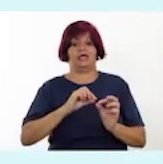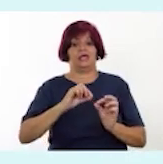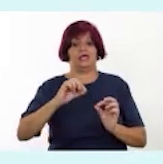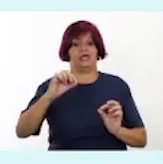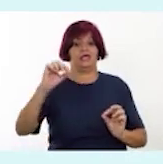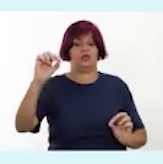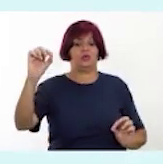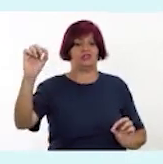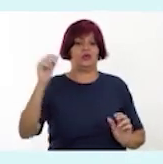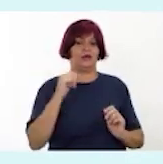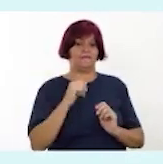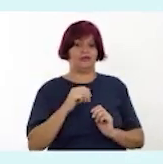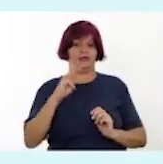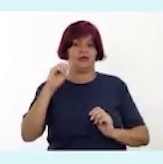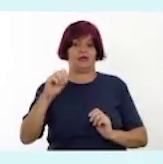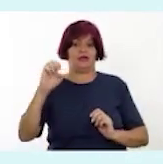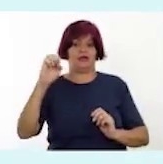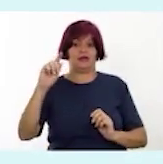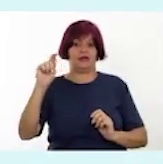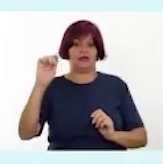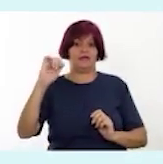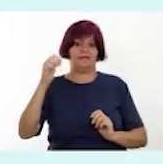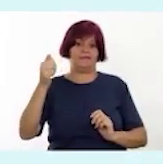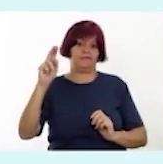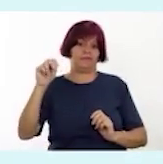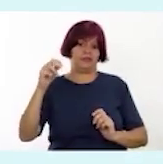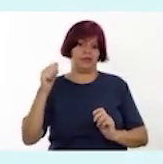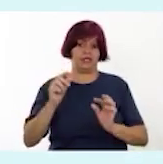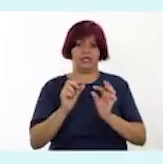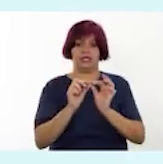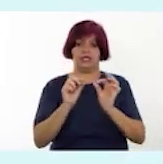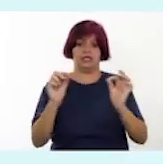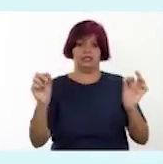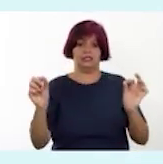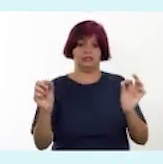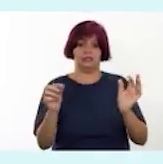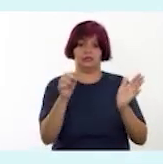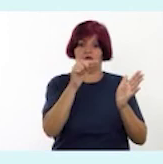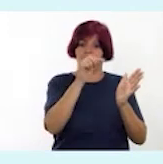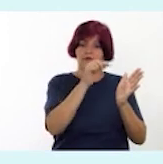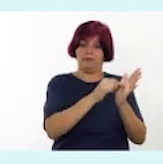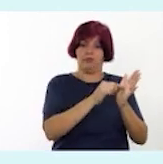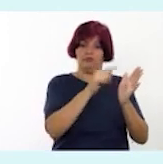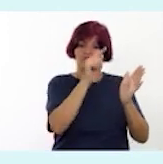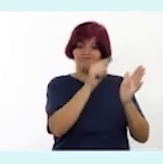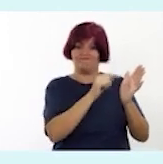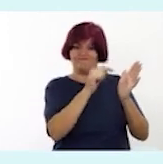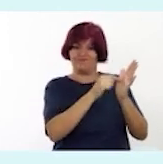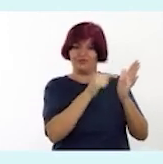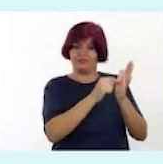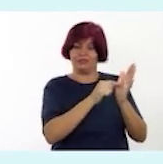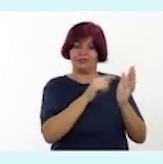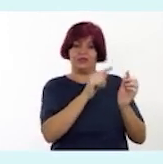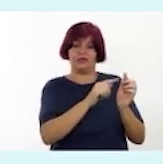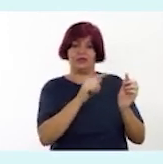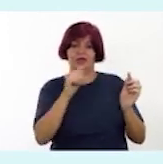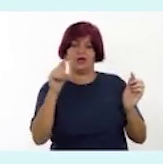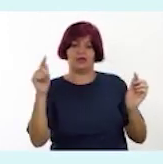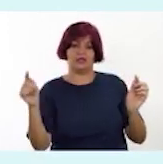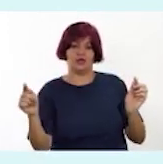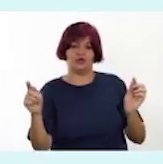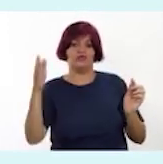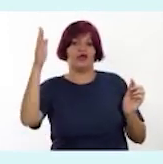NP. Acuérdense, la mediana es el segmento tomado del punto del vértice de un triángulo al